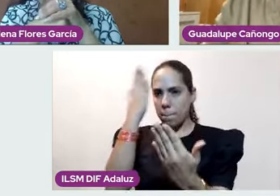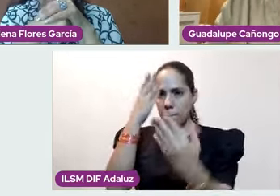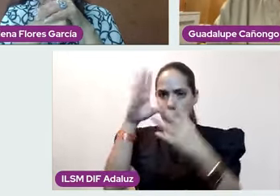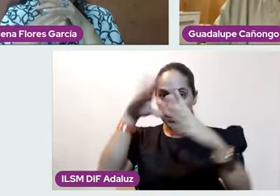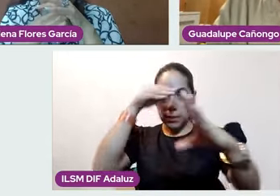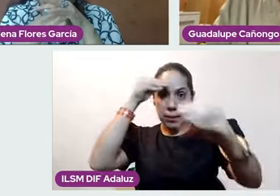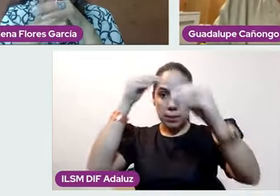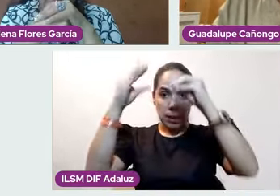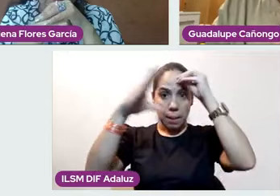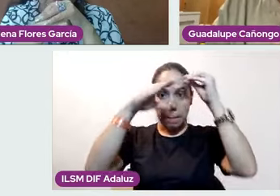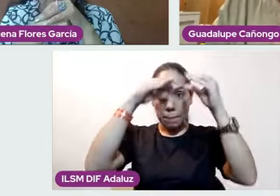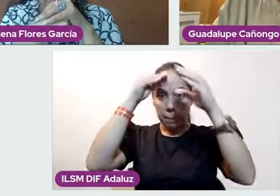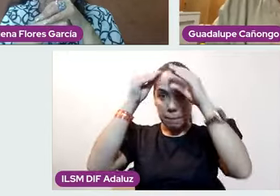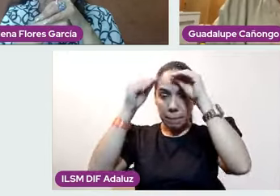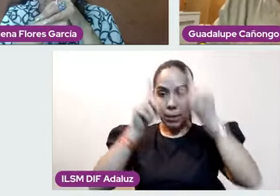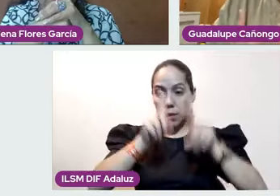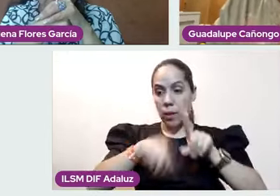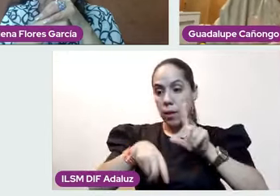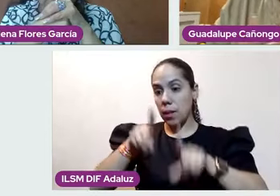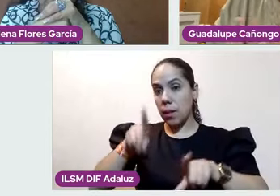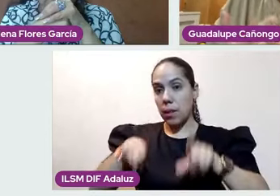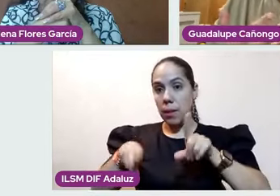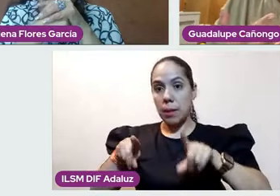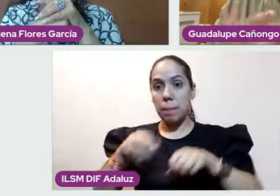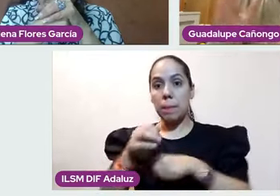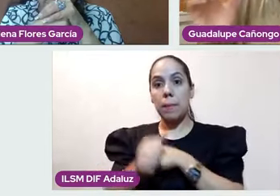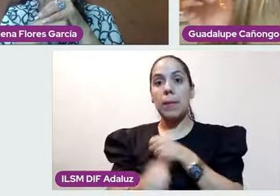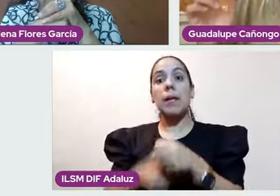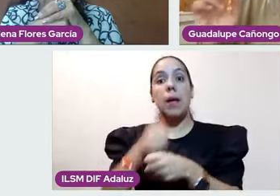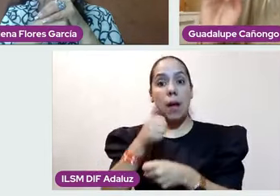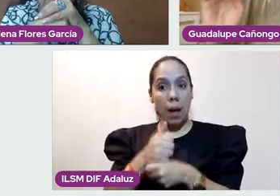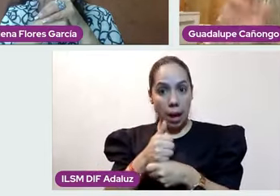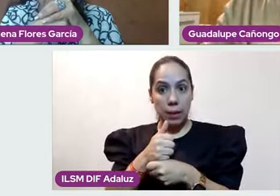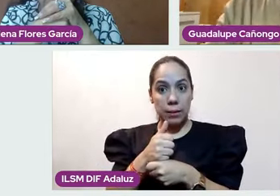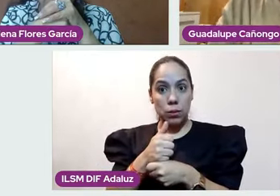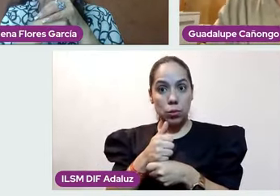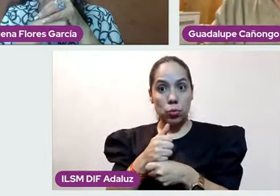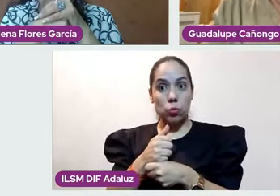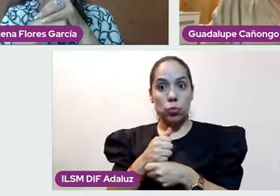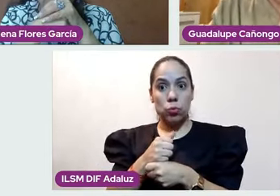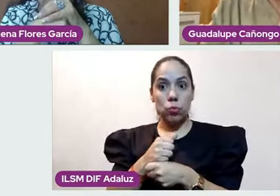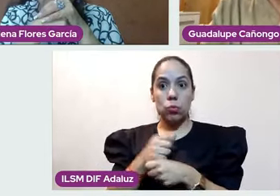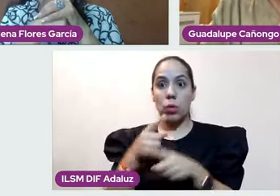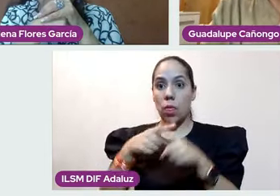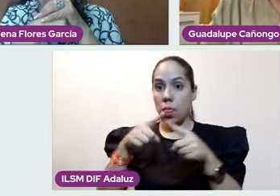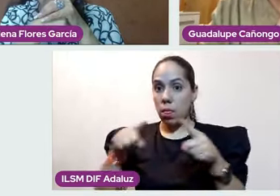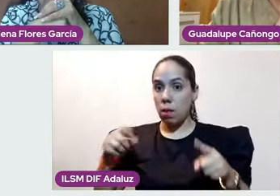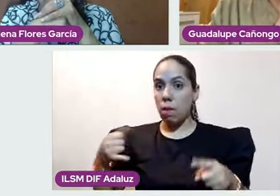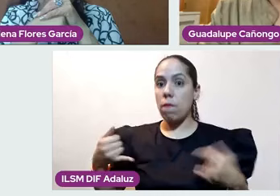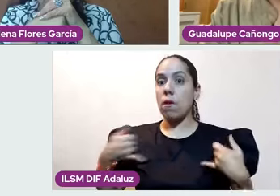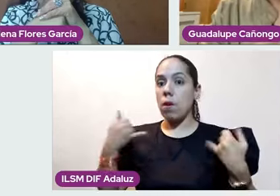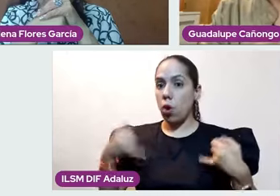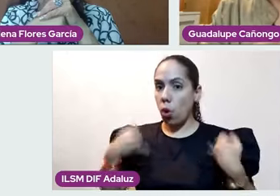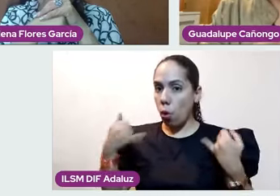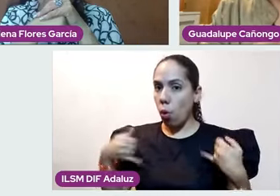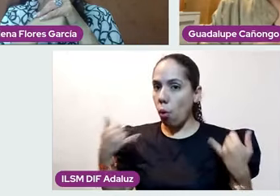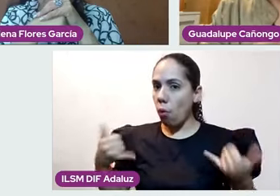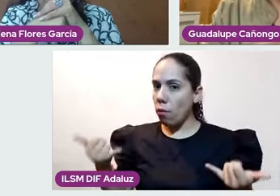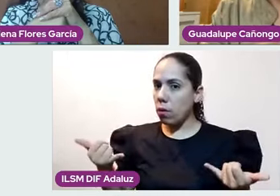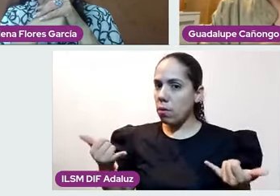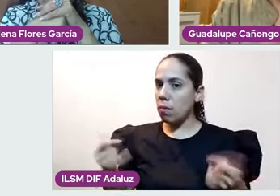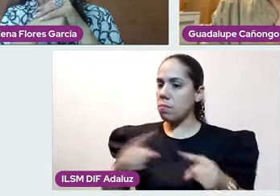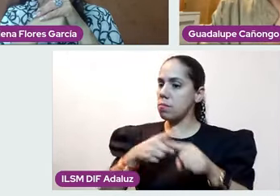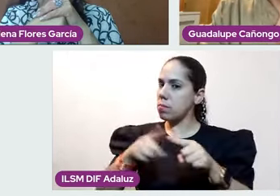poder atenderlo, es que hacemos ejercicio de todo tipo y por supuesto un ejercicio mental. En el caso de las